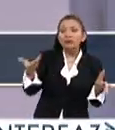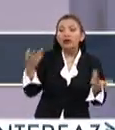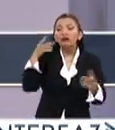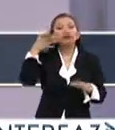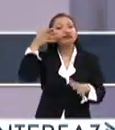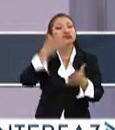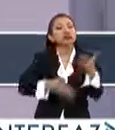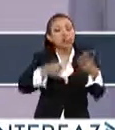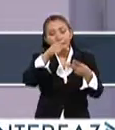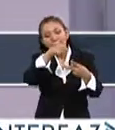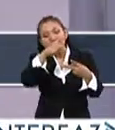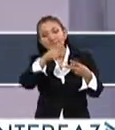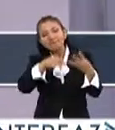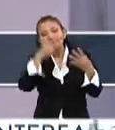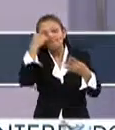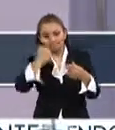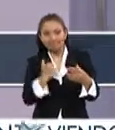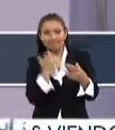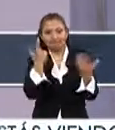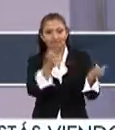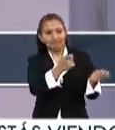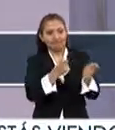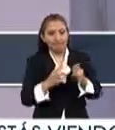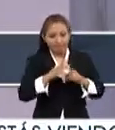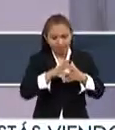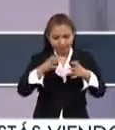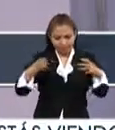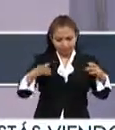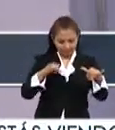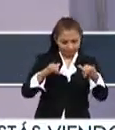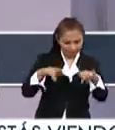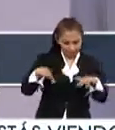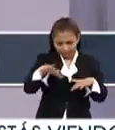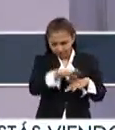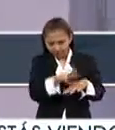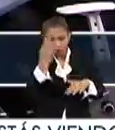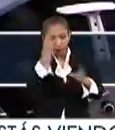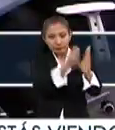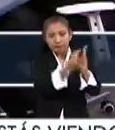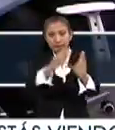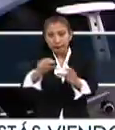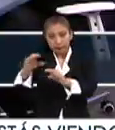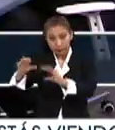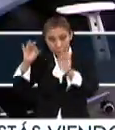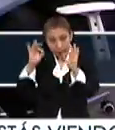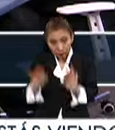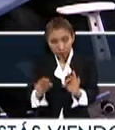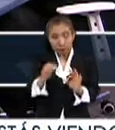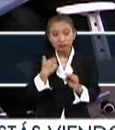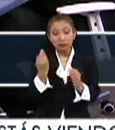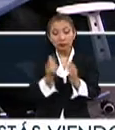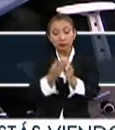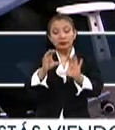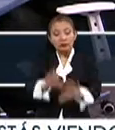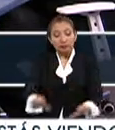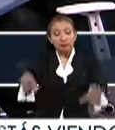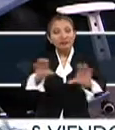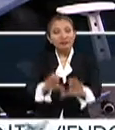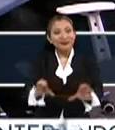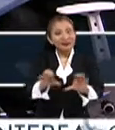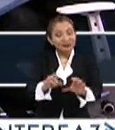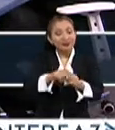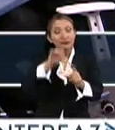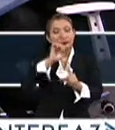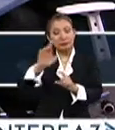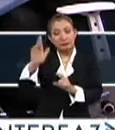los retos que tenemos para aprovechar el bono demográfico en el sentido de alfabetización digital, pero